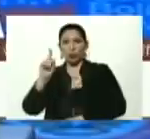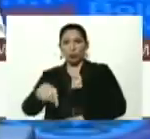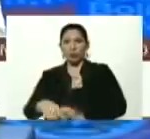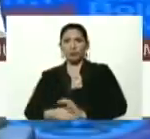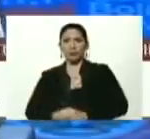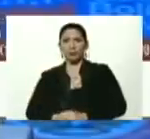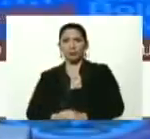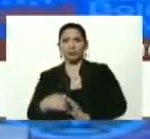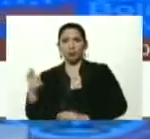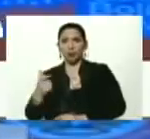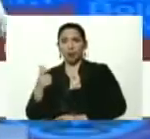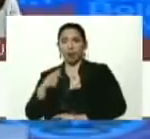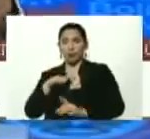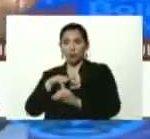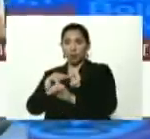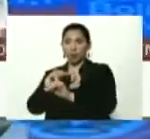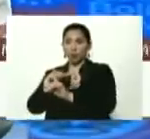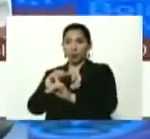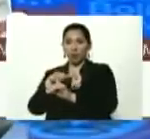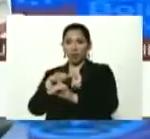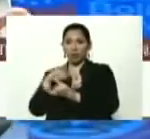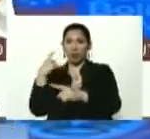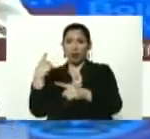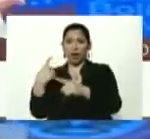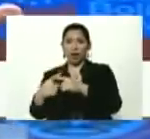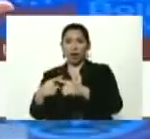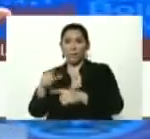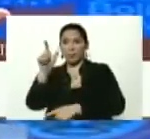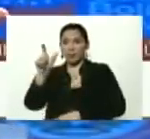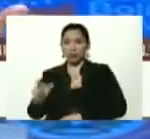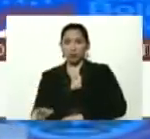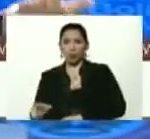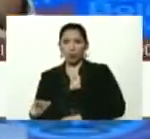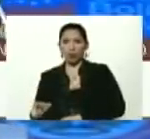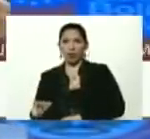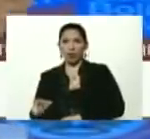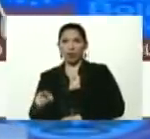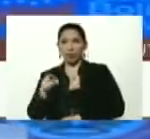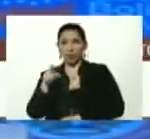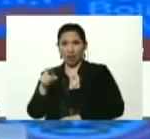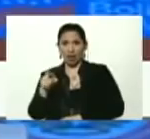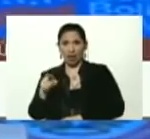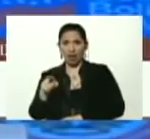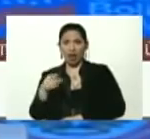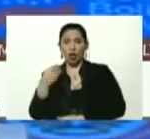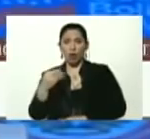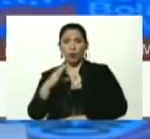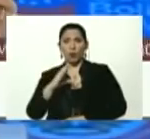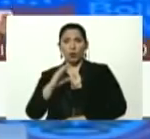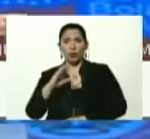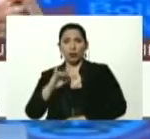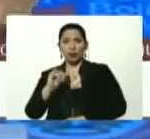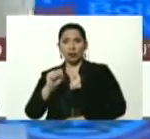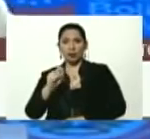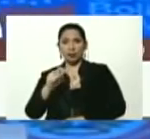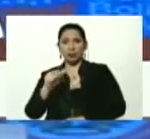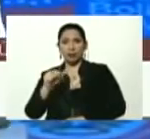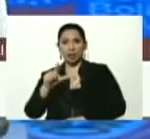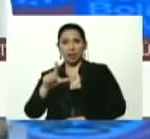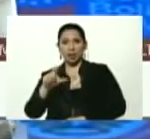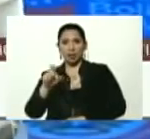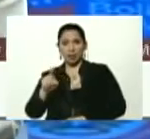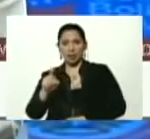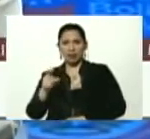incluso perjudicando a un ex cliente de él, como es Cristalex. Cristalex le sirvió como un primer